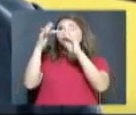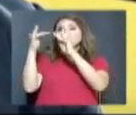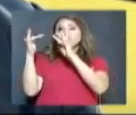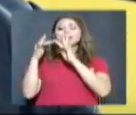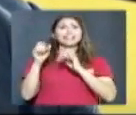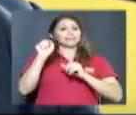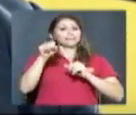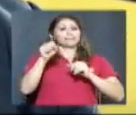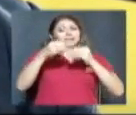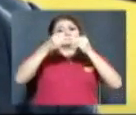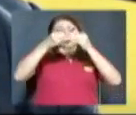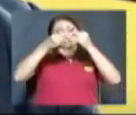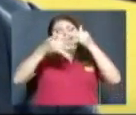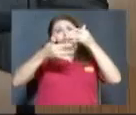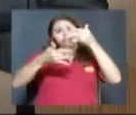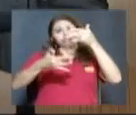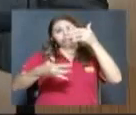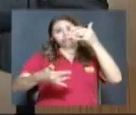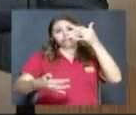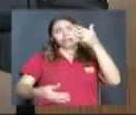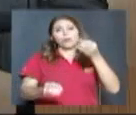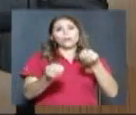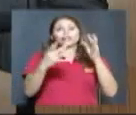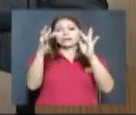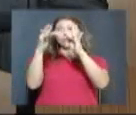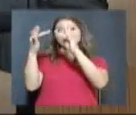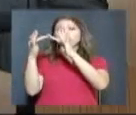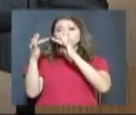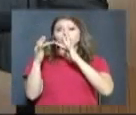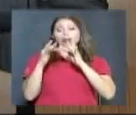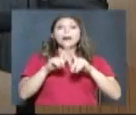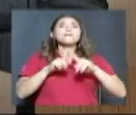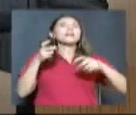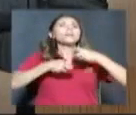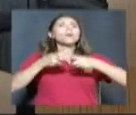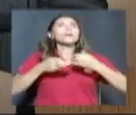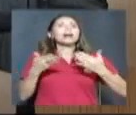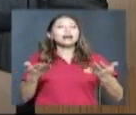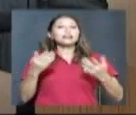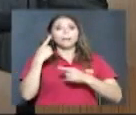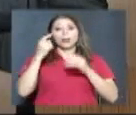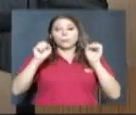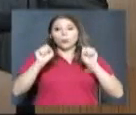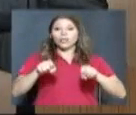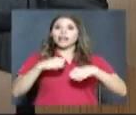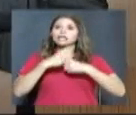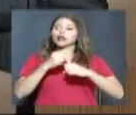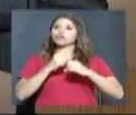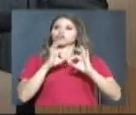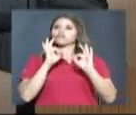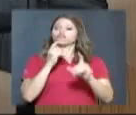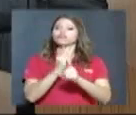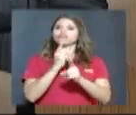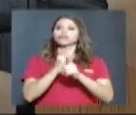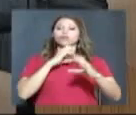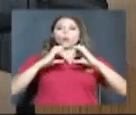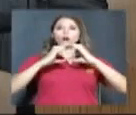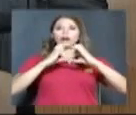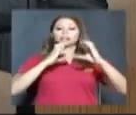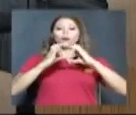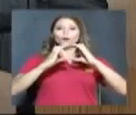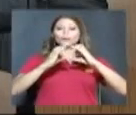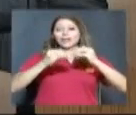ilimitado, digamos, infinito de frecuencias en valor, pero el problema acá es que para poder realizar una comunicación nosotros tenemos que dividir